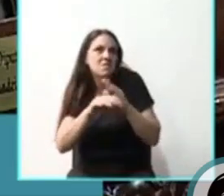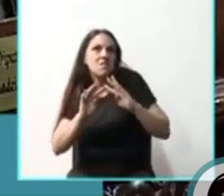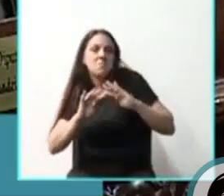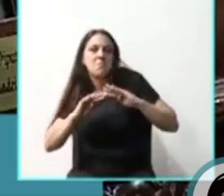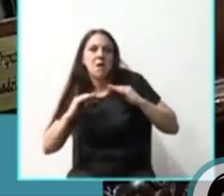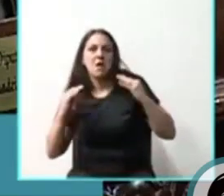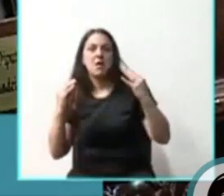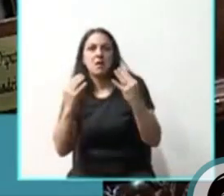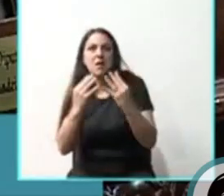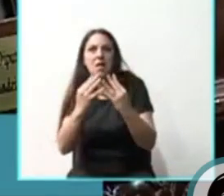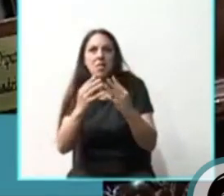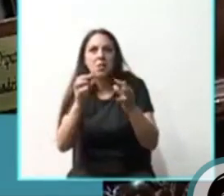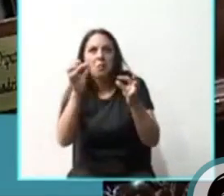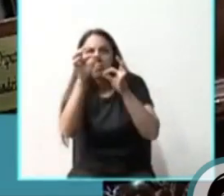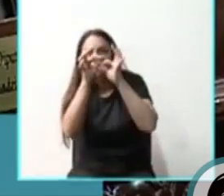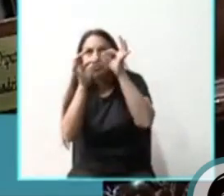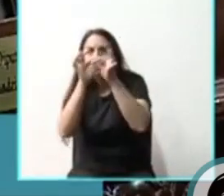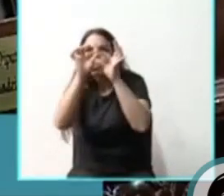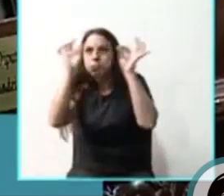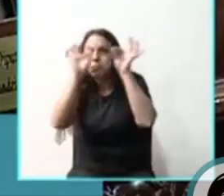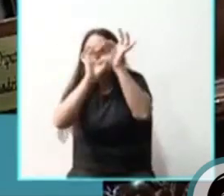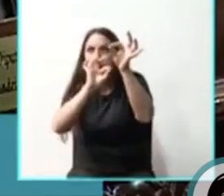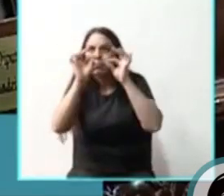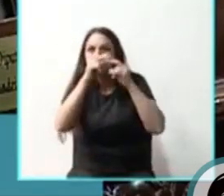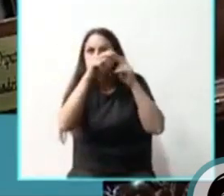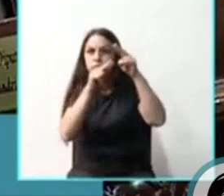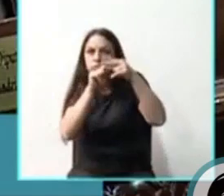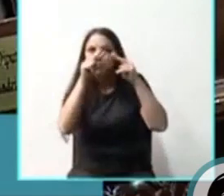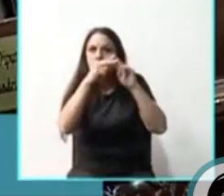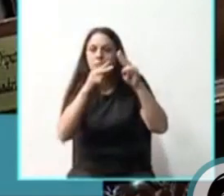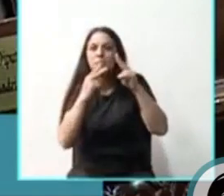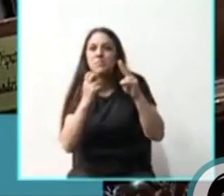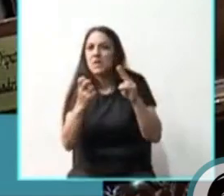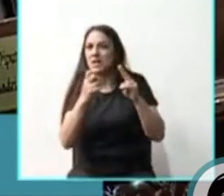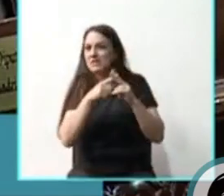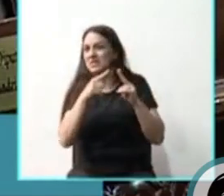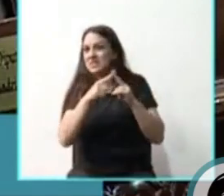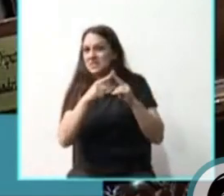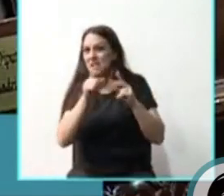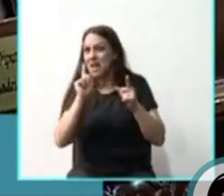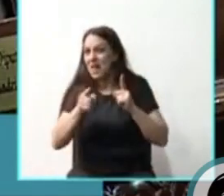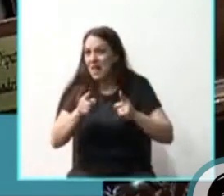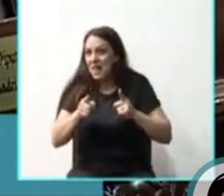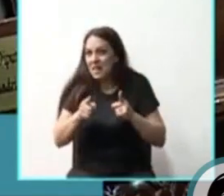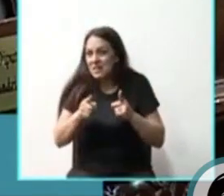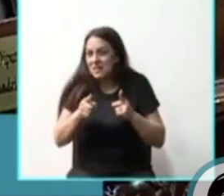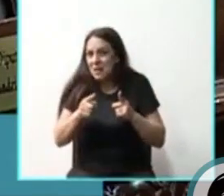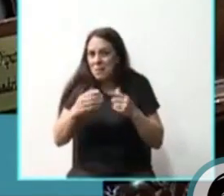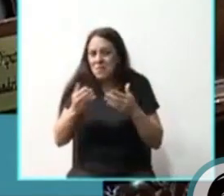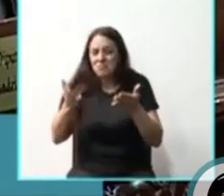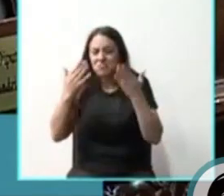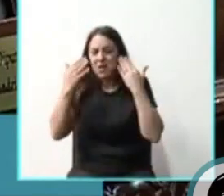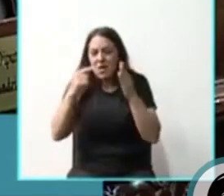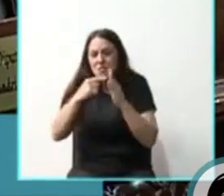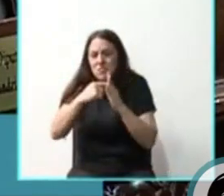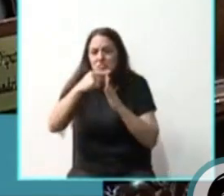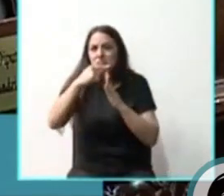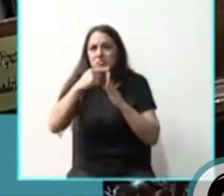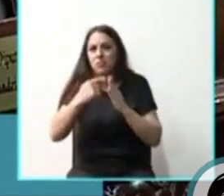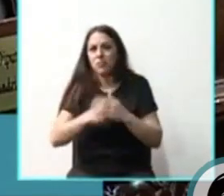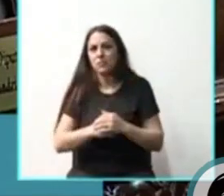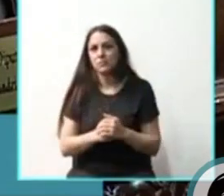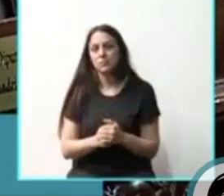conexiones de electricidad clandestinas y soportando temperaturas de un dígito y agrega